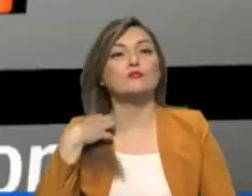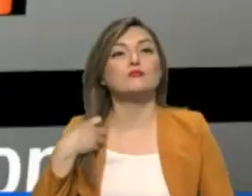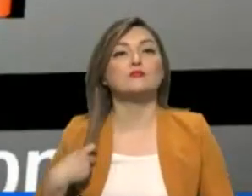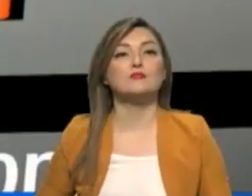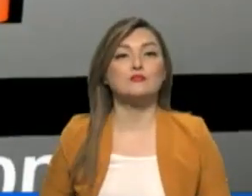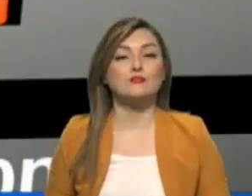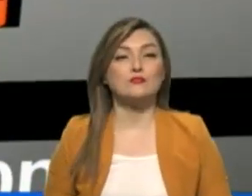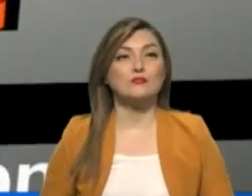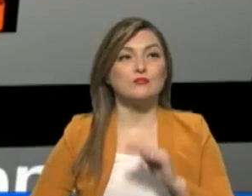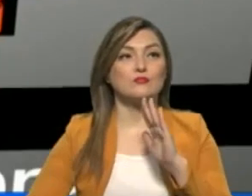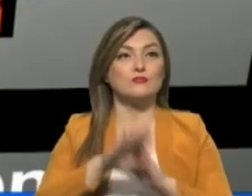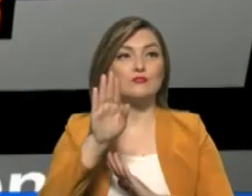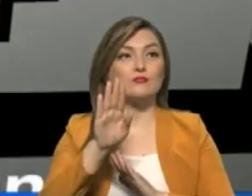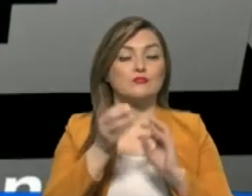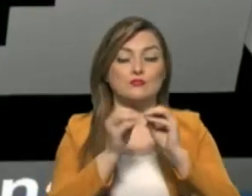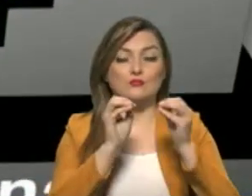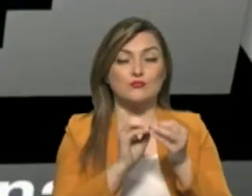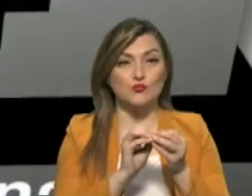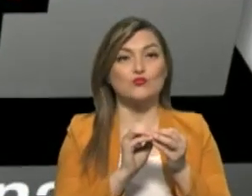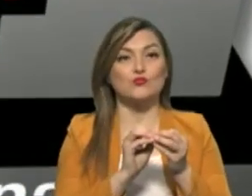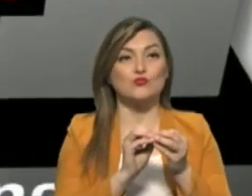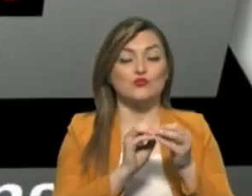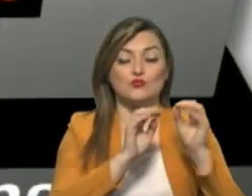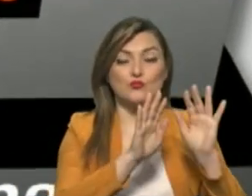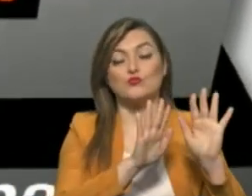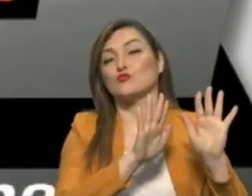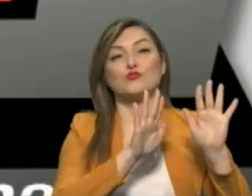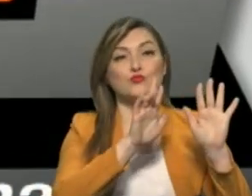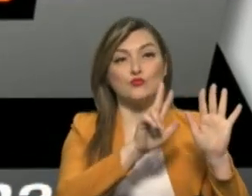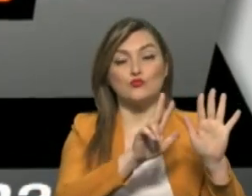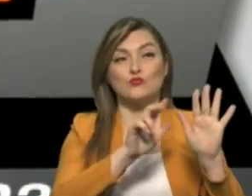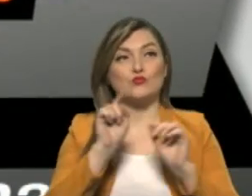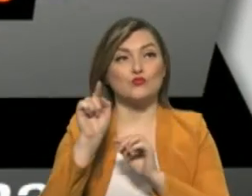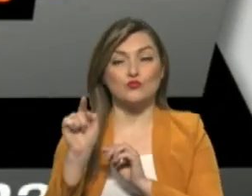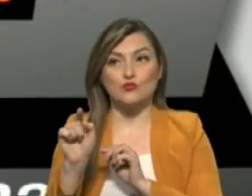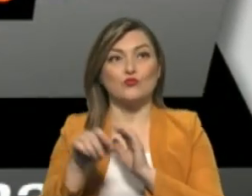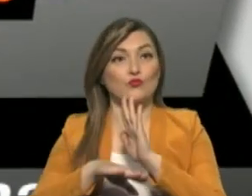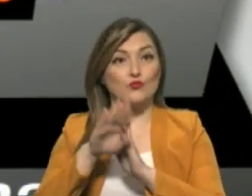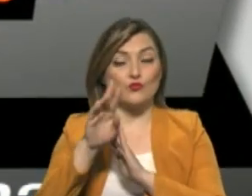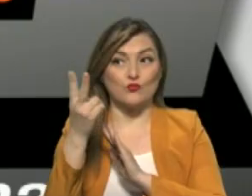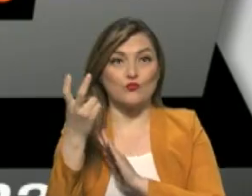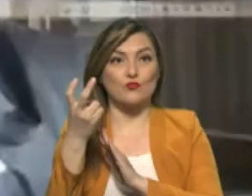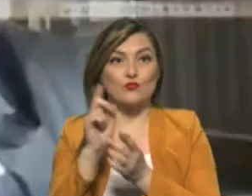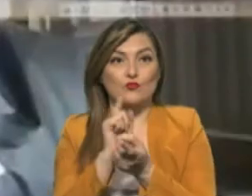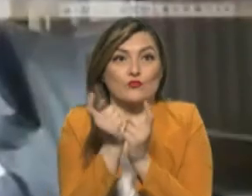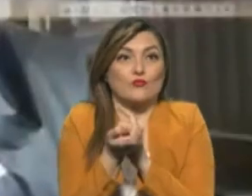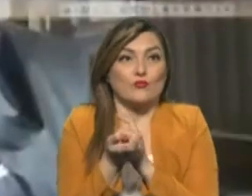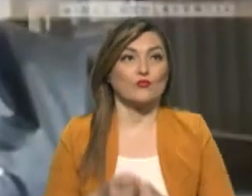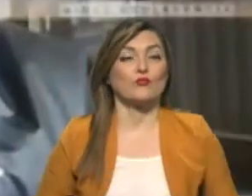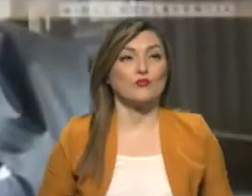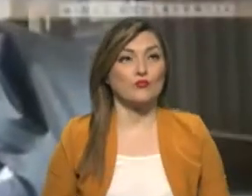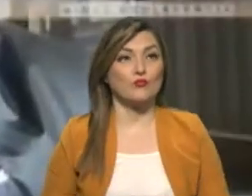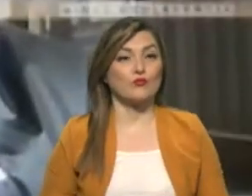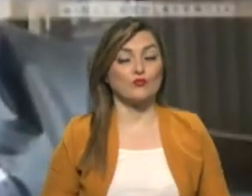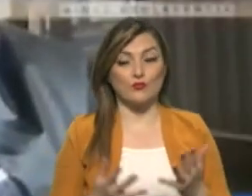indígena, con una mayoría entre Pachacútic, la izquierda democrática y los votos de UNES, todo parece cambiar. Para